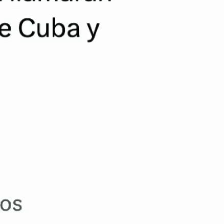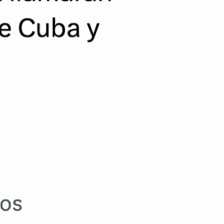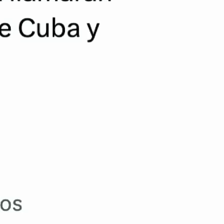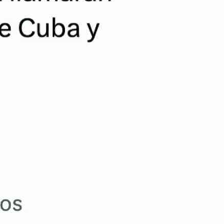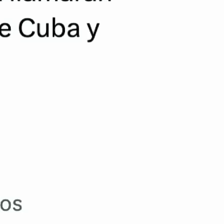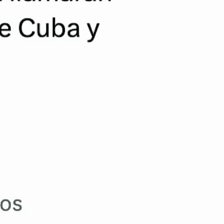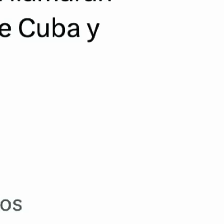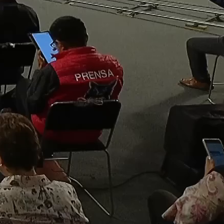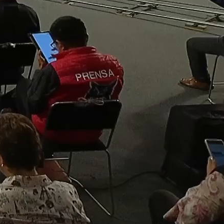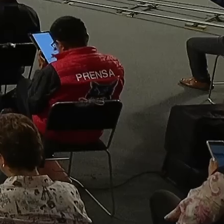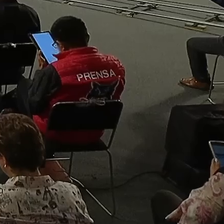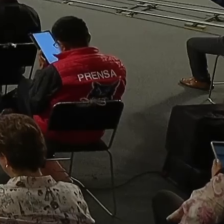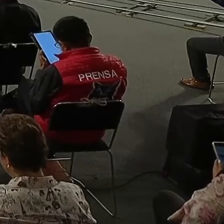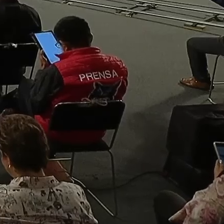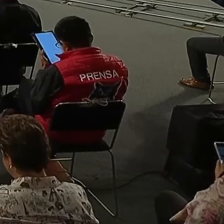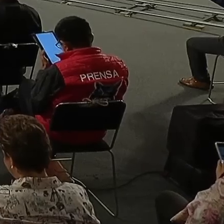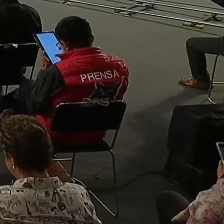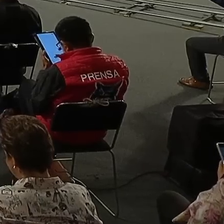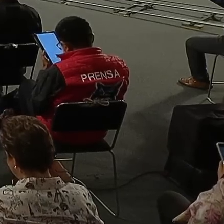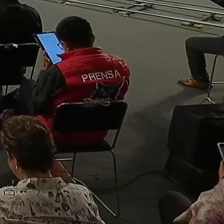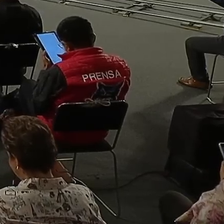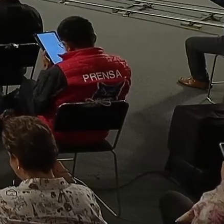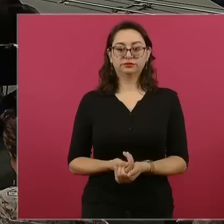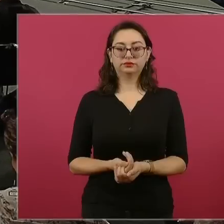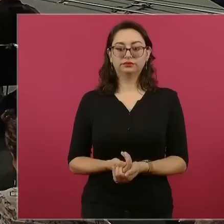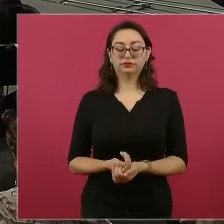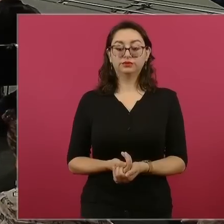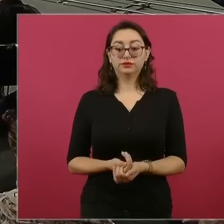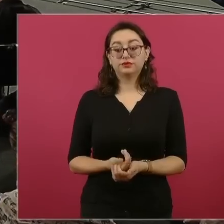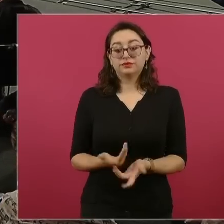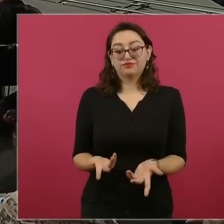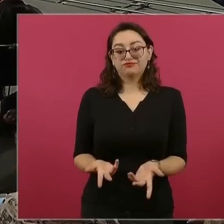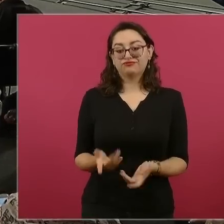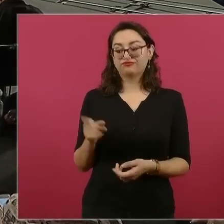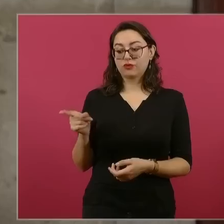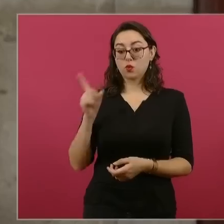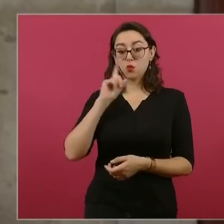periodistas muy vinculados a Washington